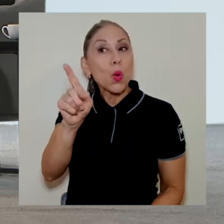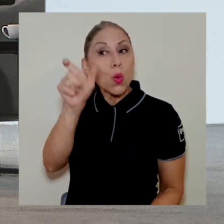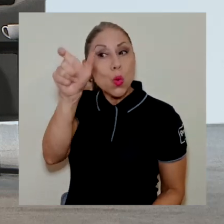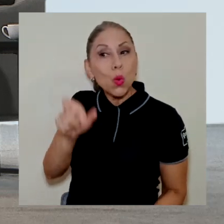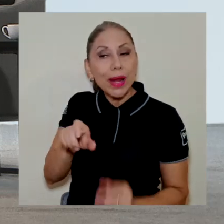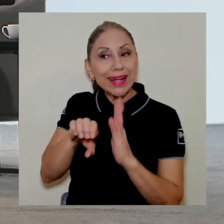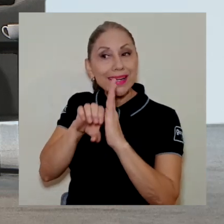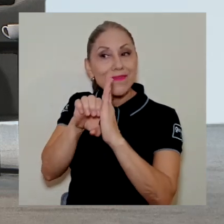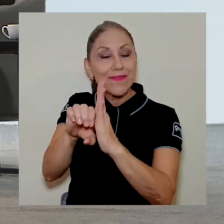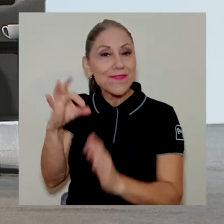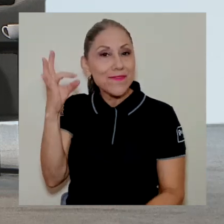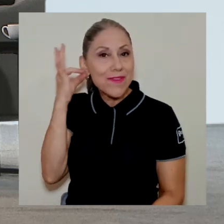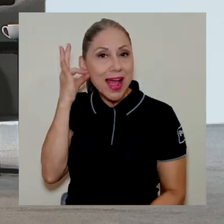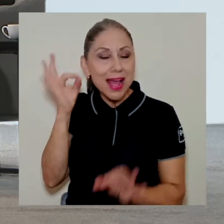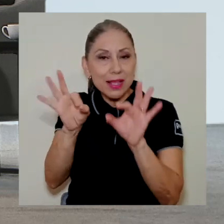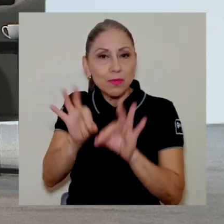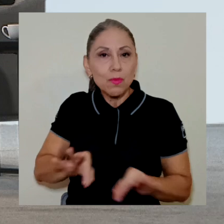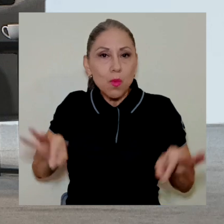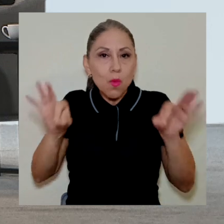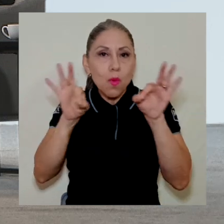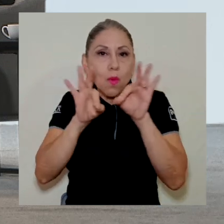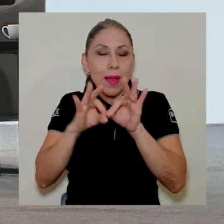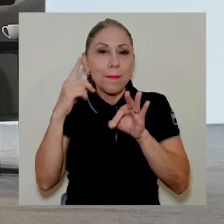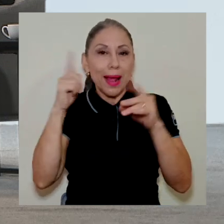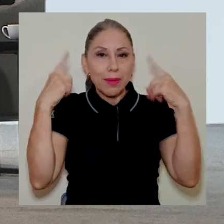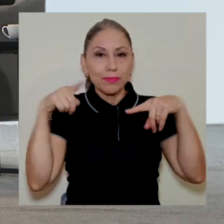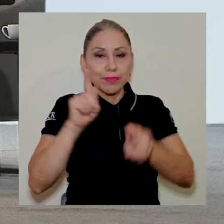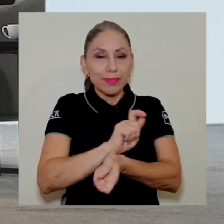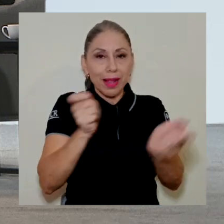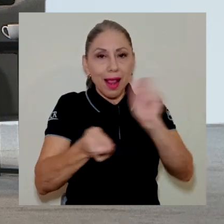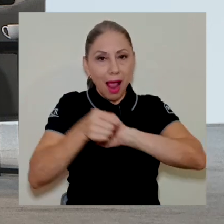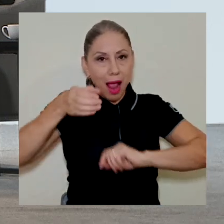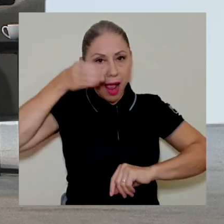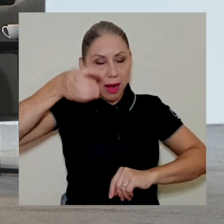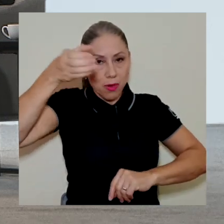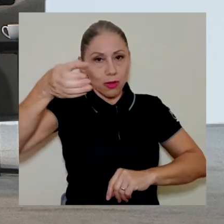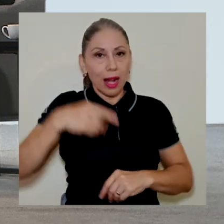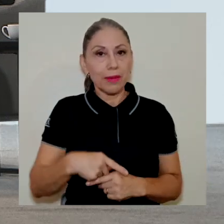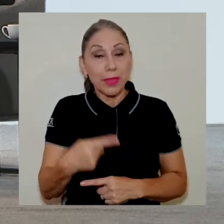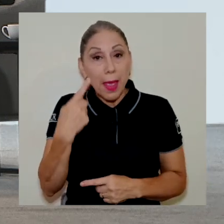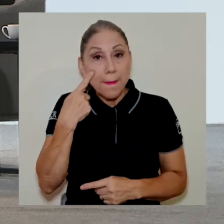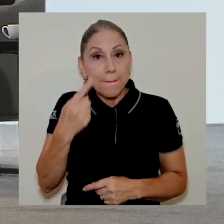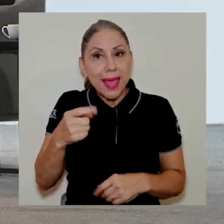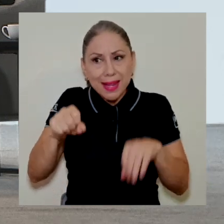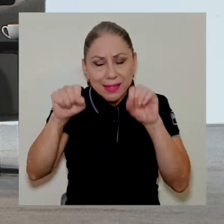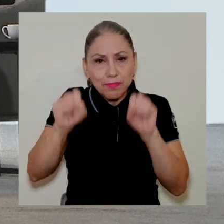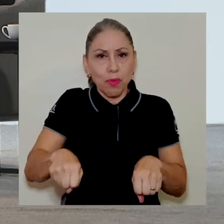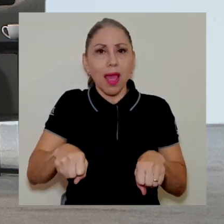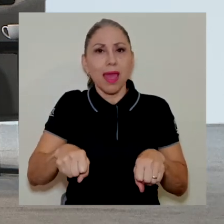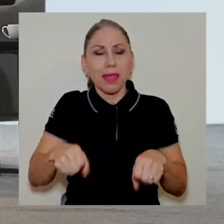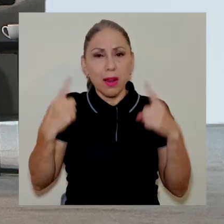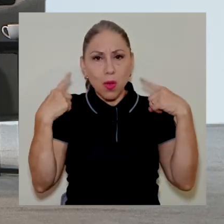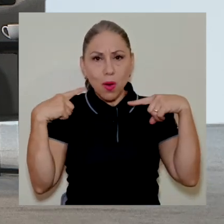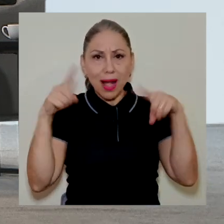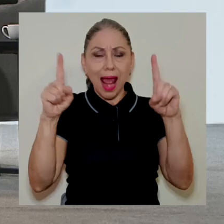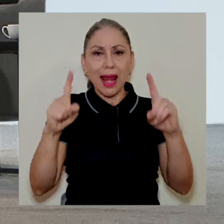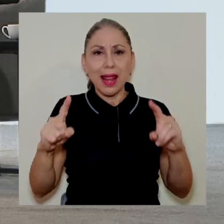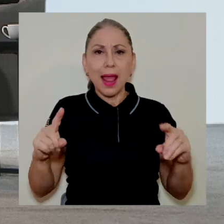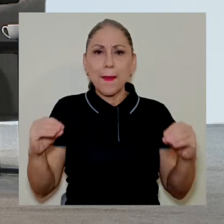referente femenino es muy importante para el cambio cultural, ¿verdad? El ver que es posible llegar a